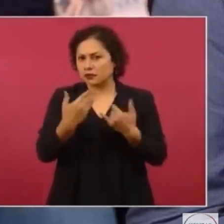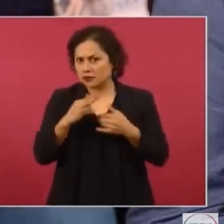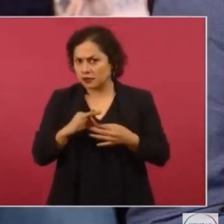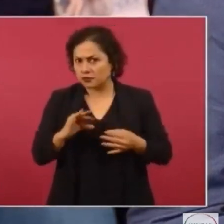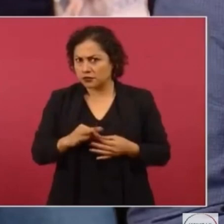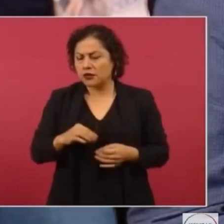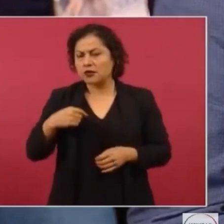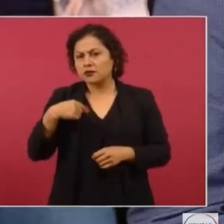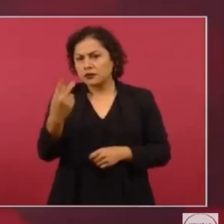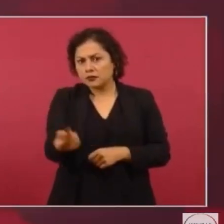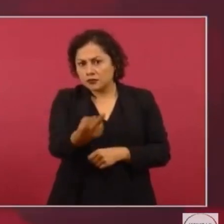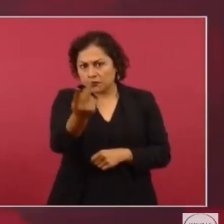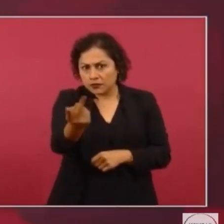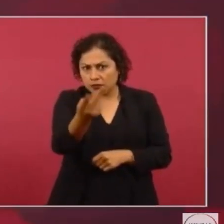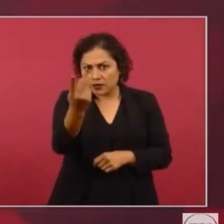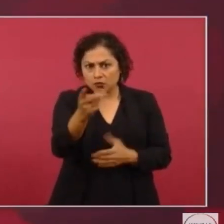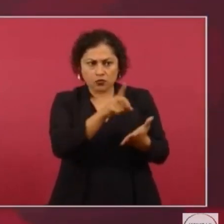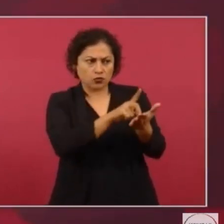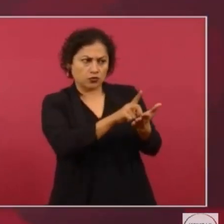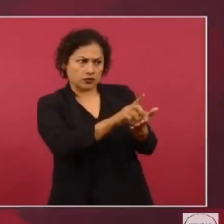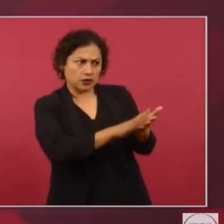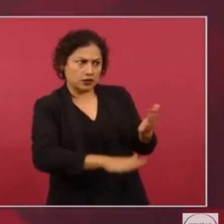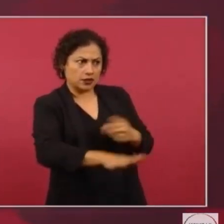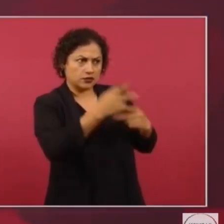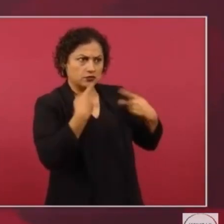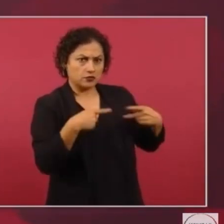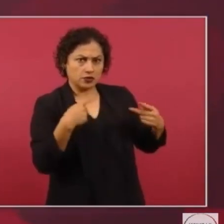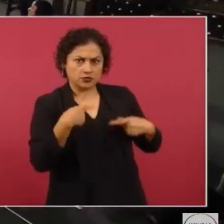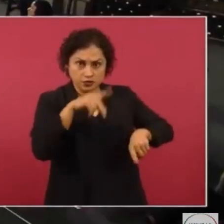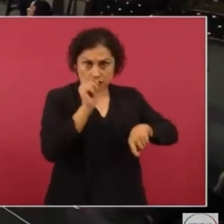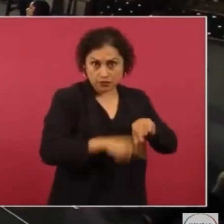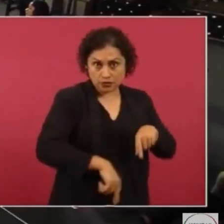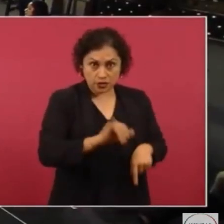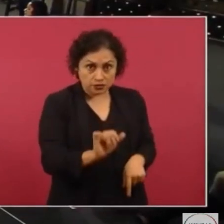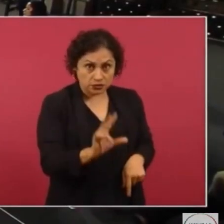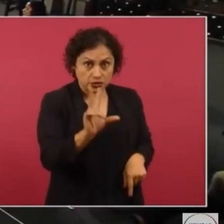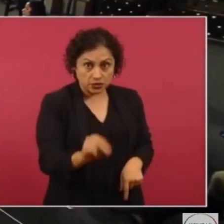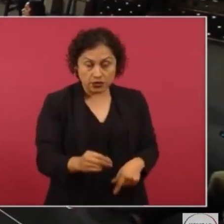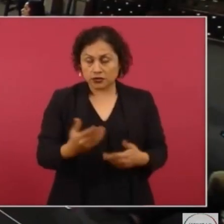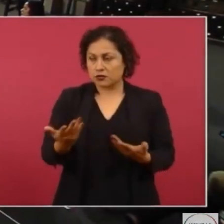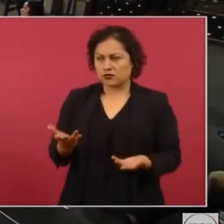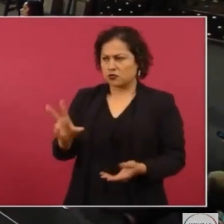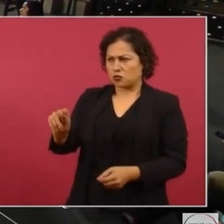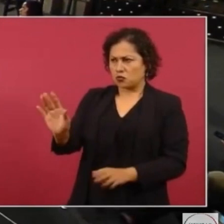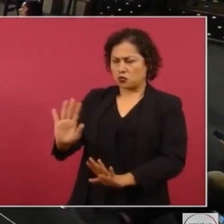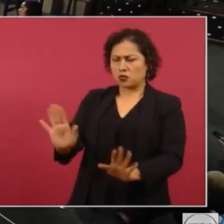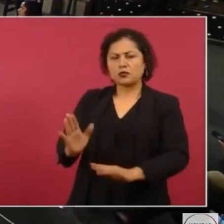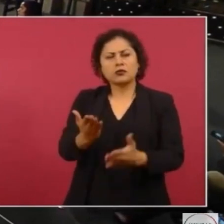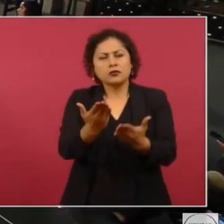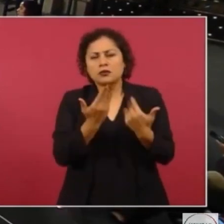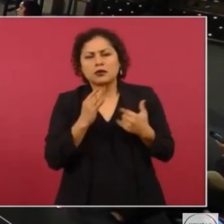trastocaron derechos de los ciudadanos? No, al contrario. ¿Me puede decir en qué se benefició, en qué